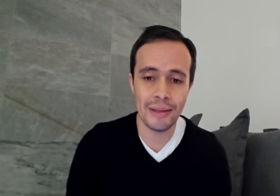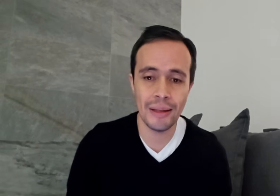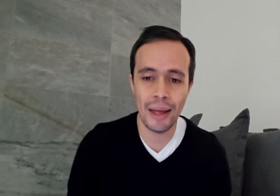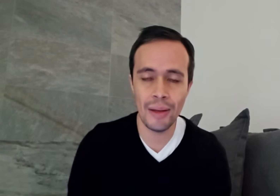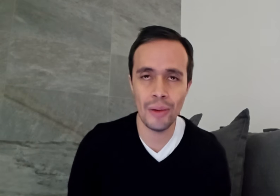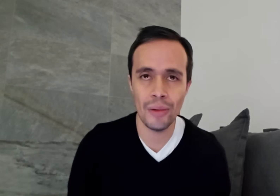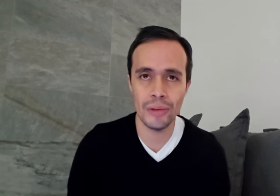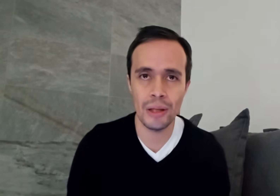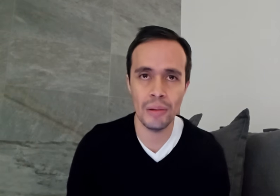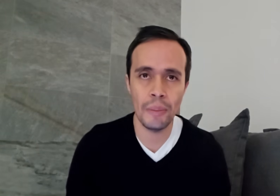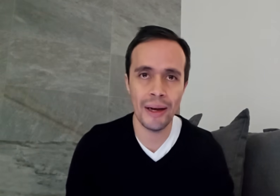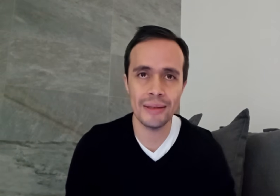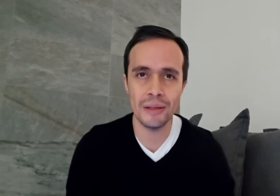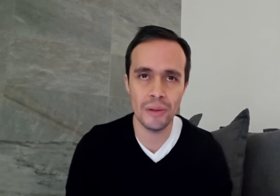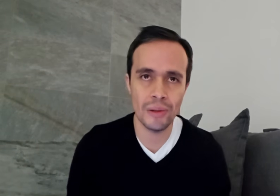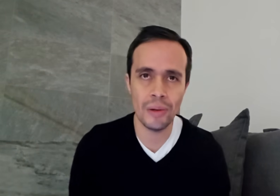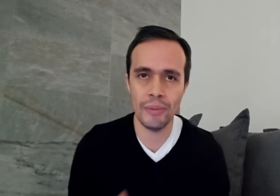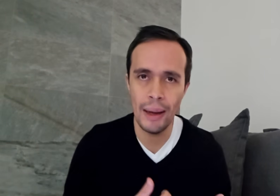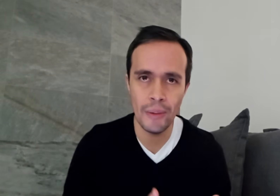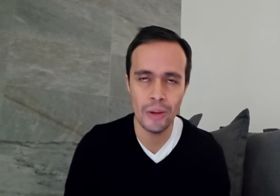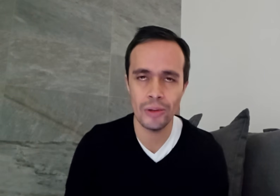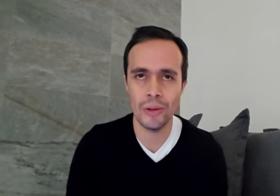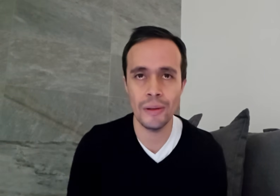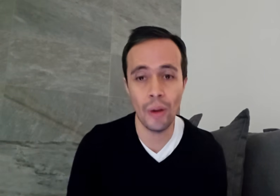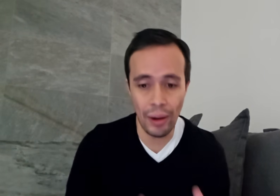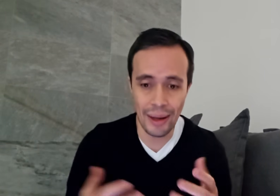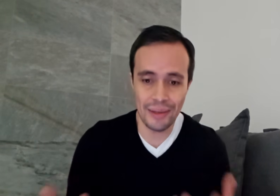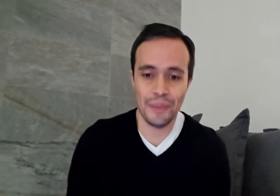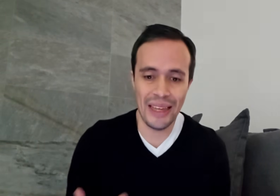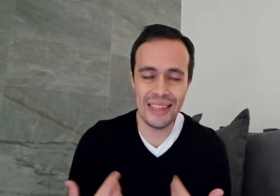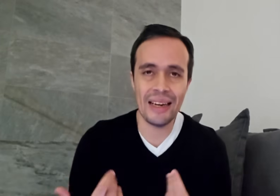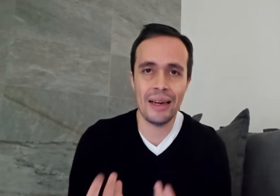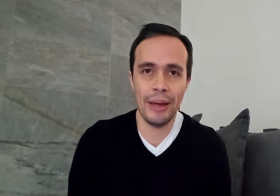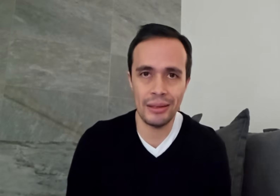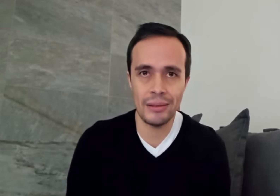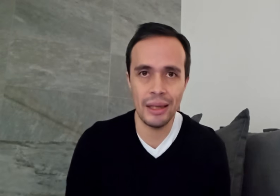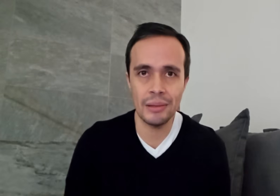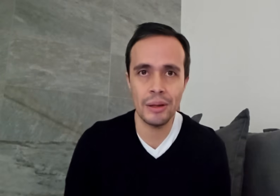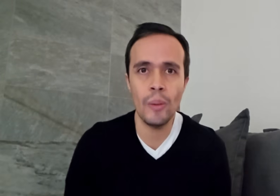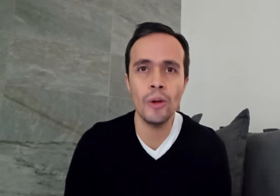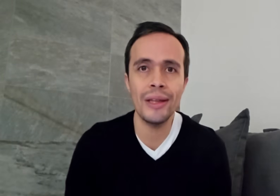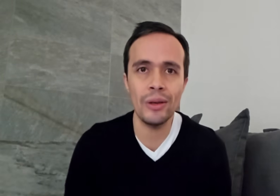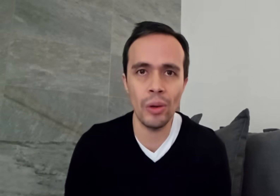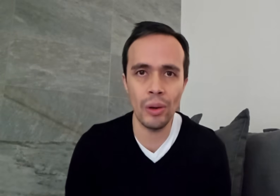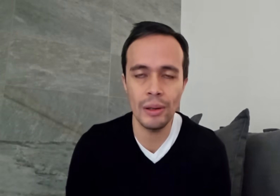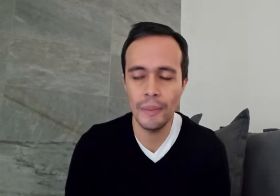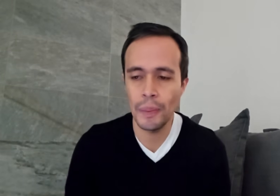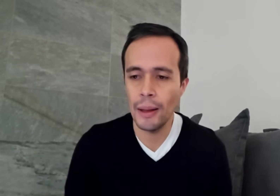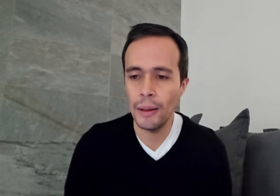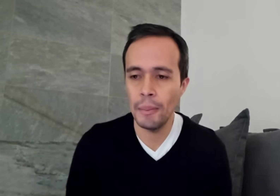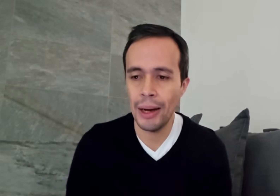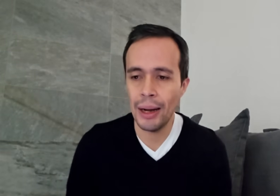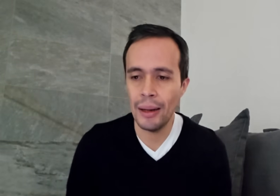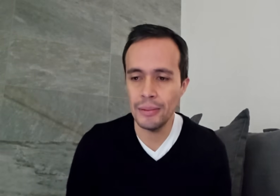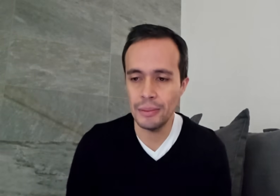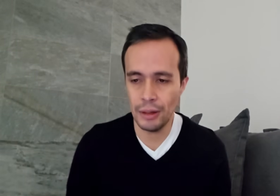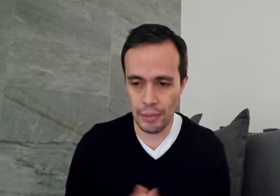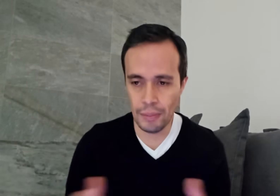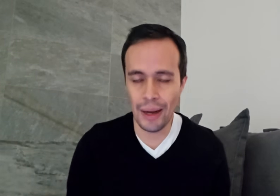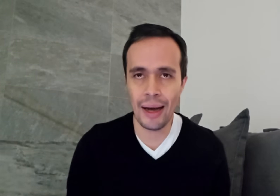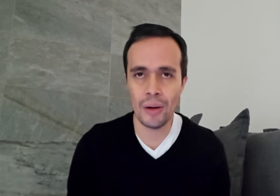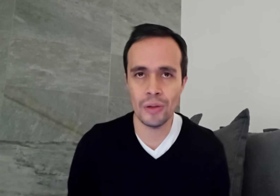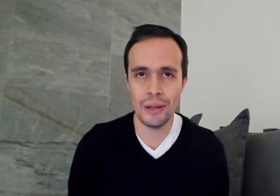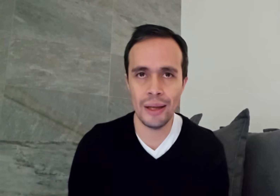ya pagaste tanto, si no me pagas esto otro, vámonos, ¿no? No, es al revés, es cómo te ayudo